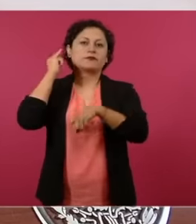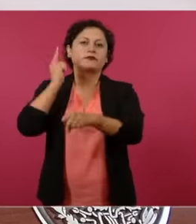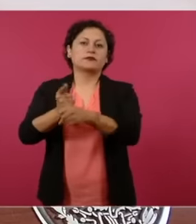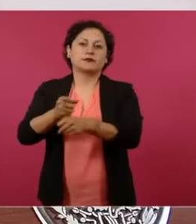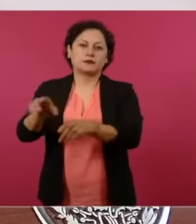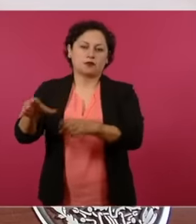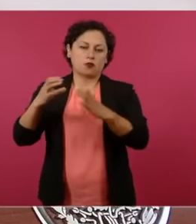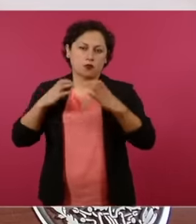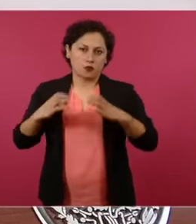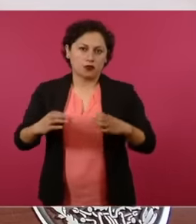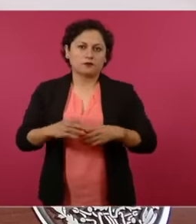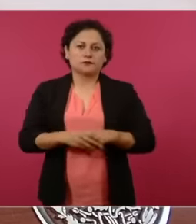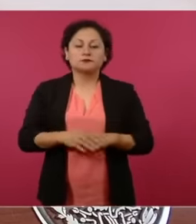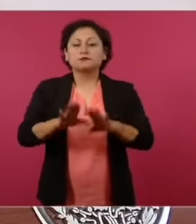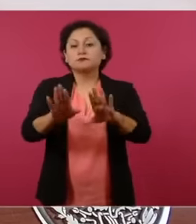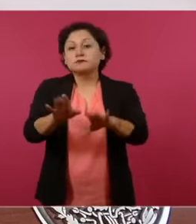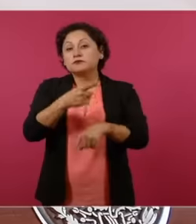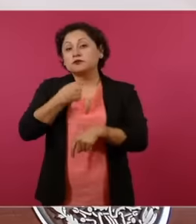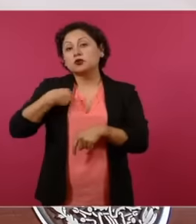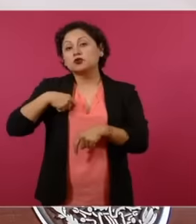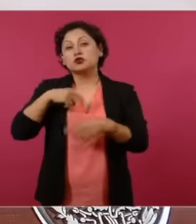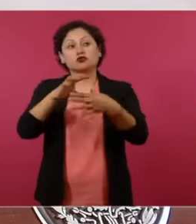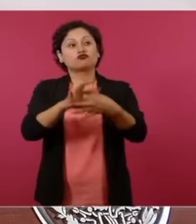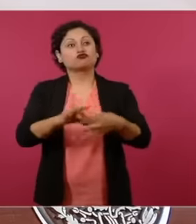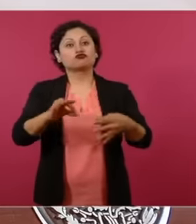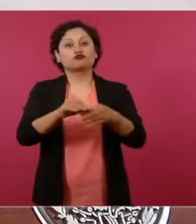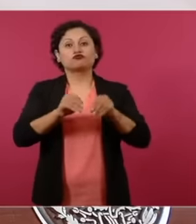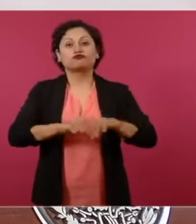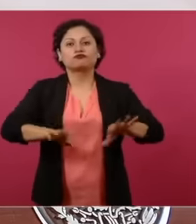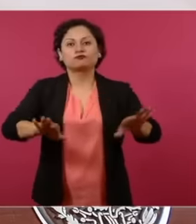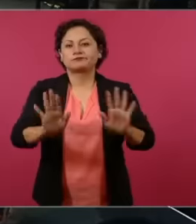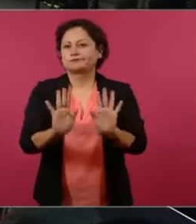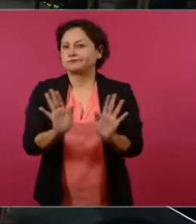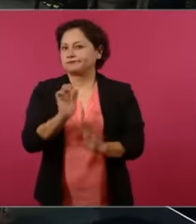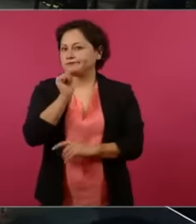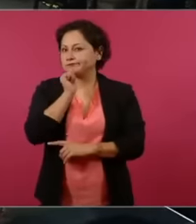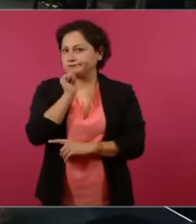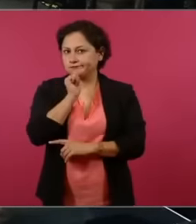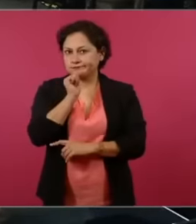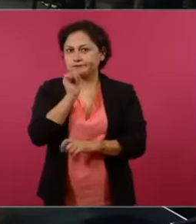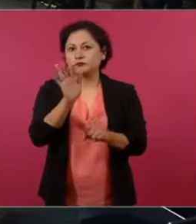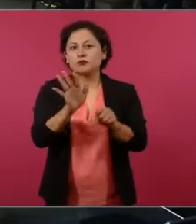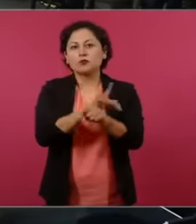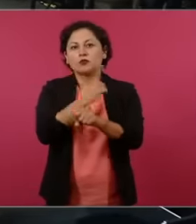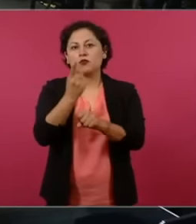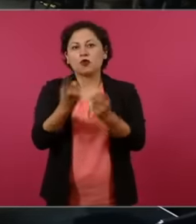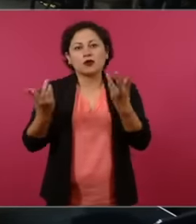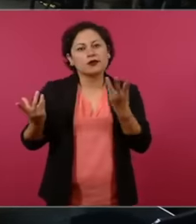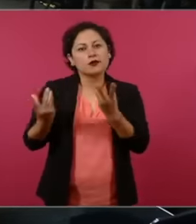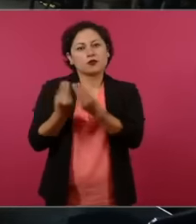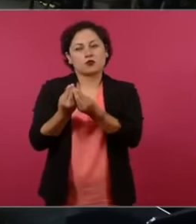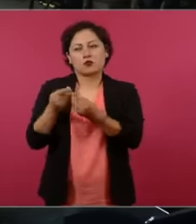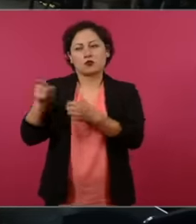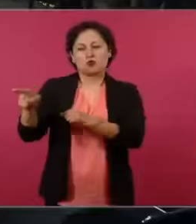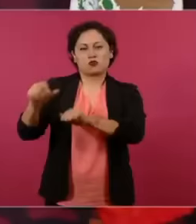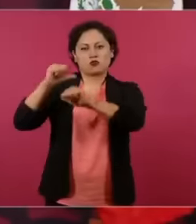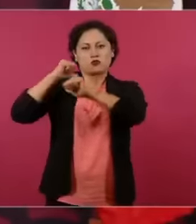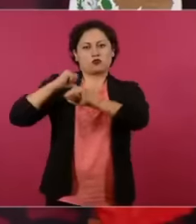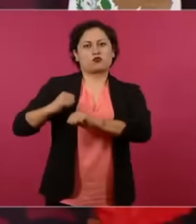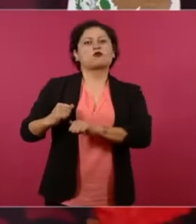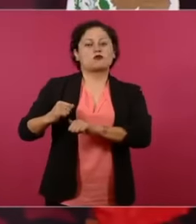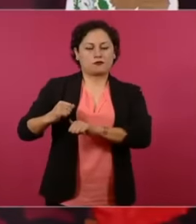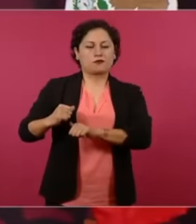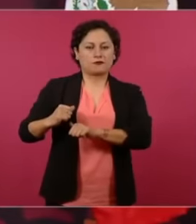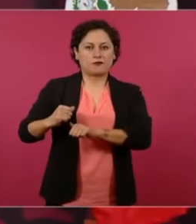No habíamos querido decir nada porque se está trabajando con la fiscalía y también con un